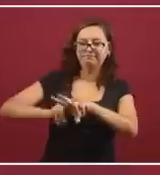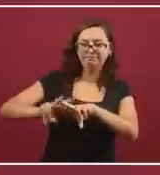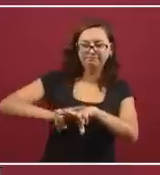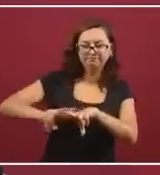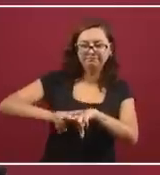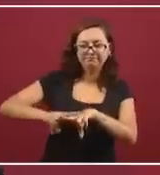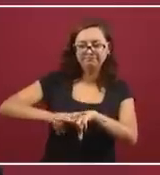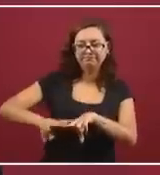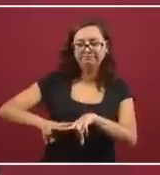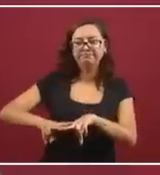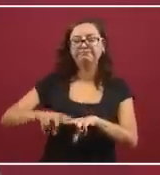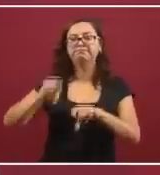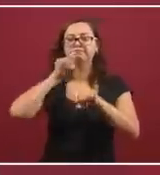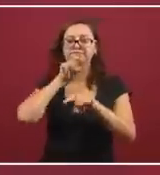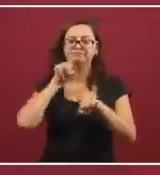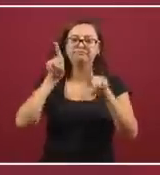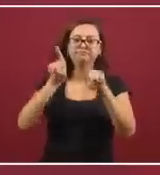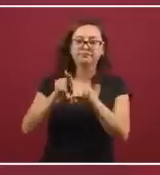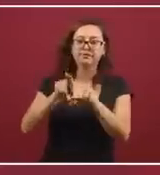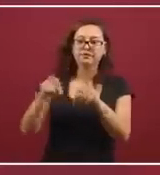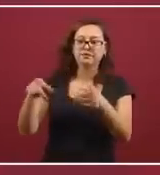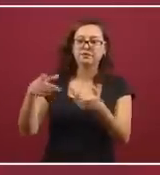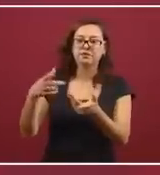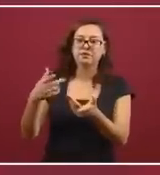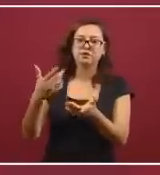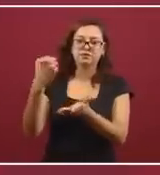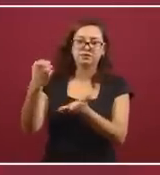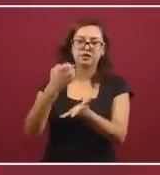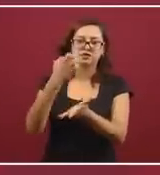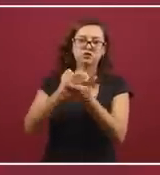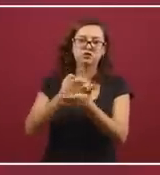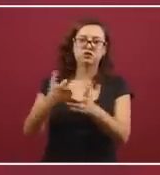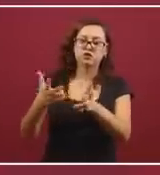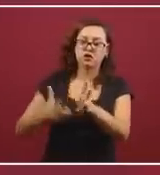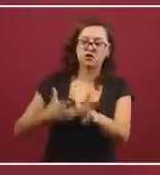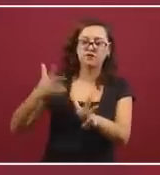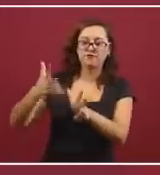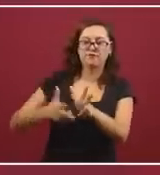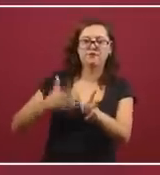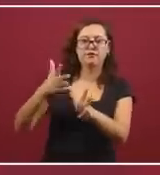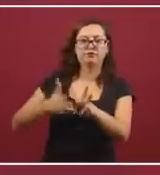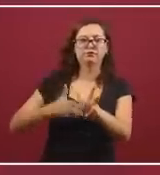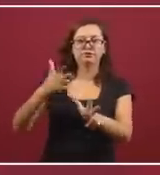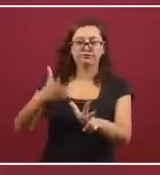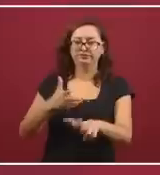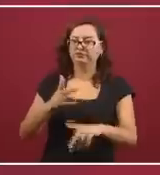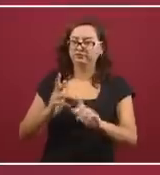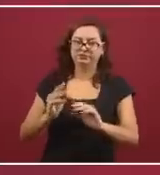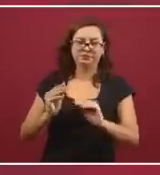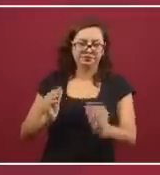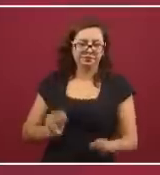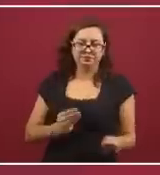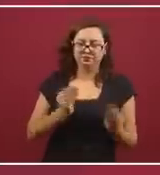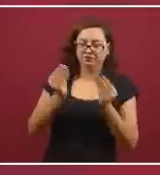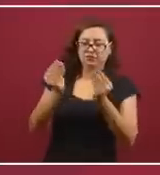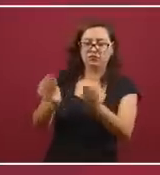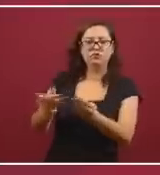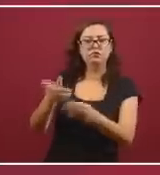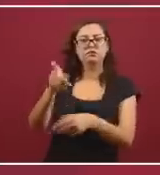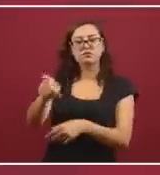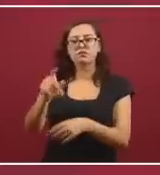y de la estación del ferrocarril para utilizar alrededor de